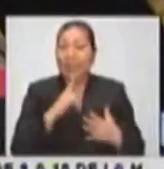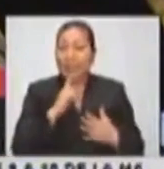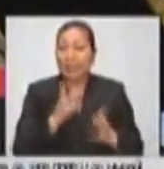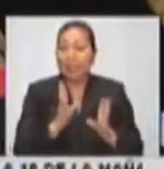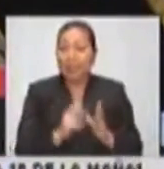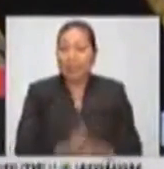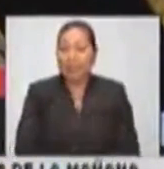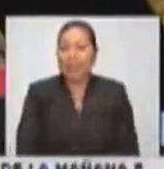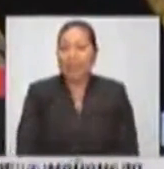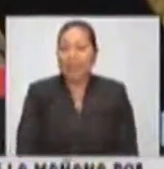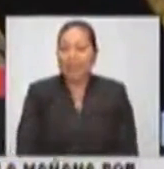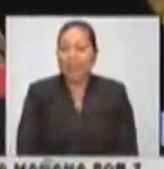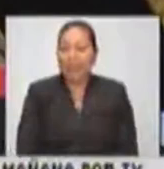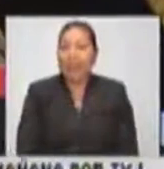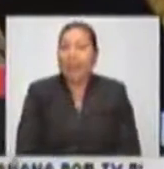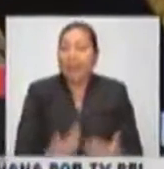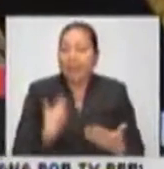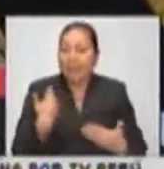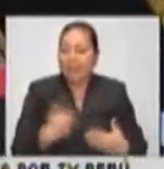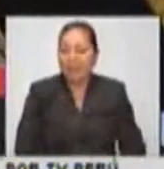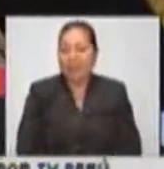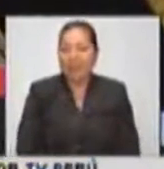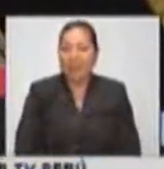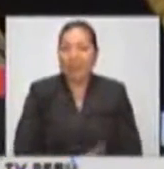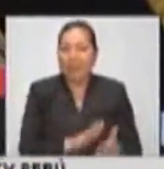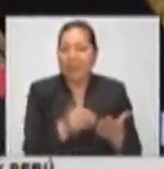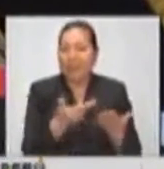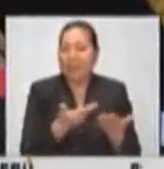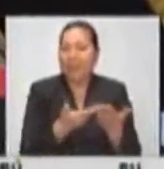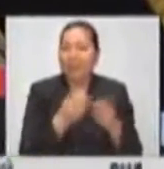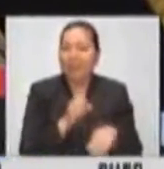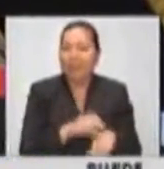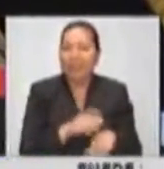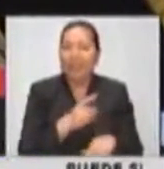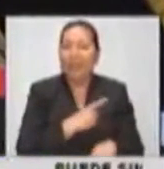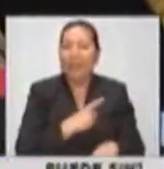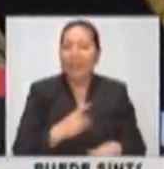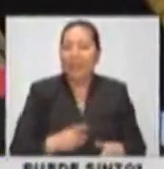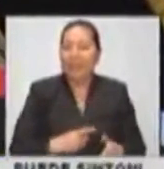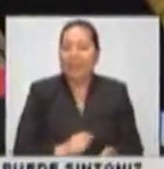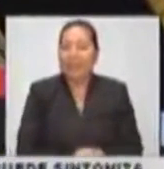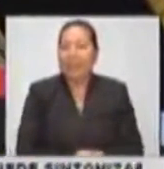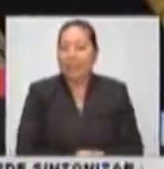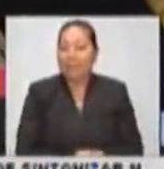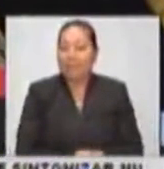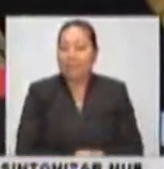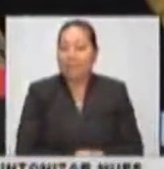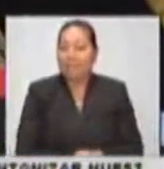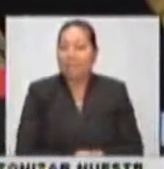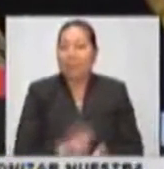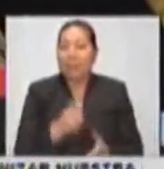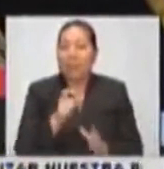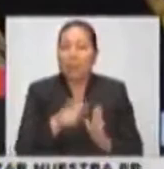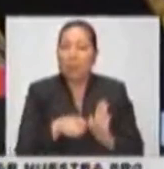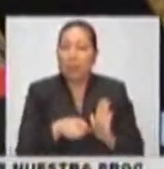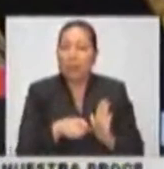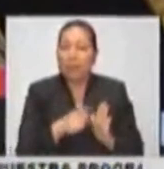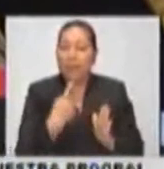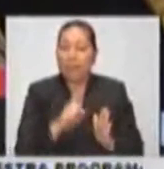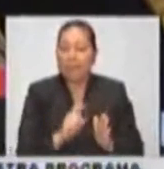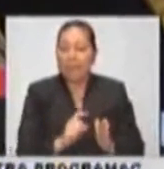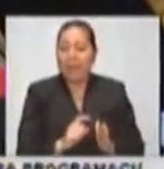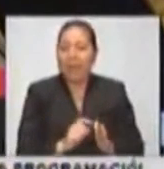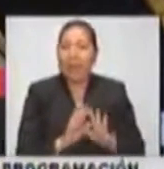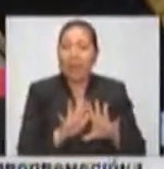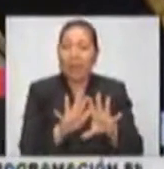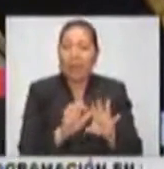de asociados en los de inversiones, ¿no es cierto?, en los consejos directivos de los programas